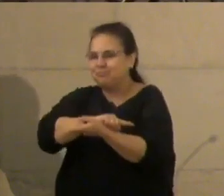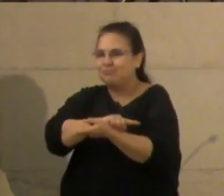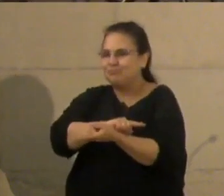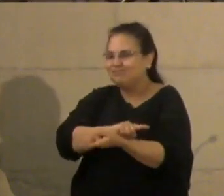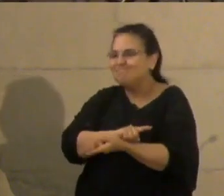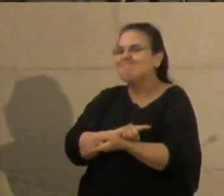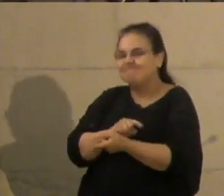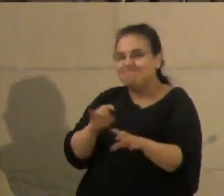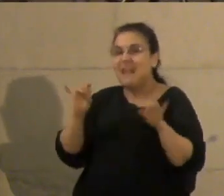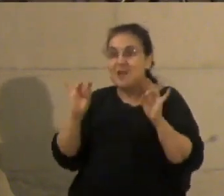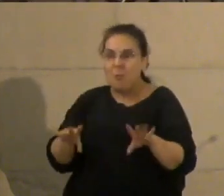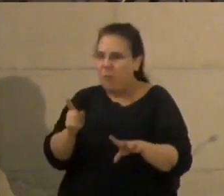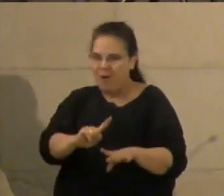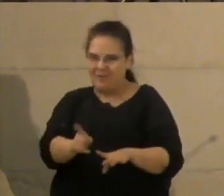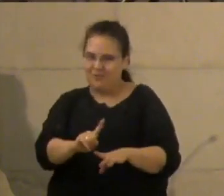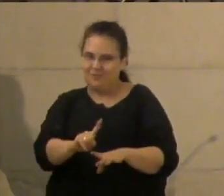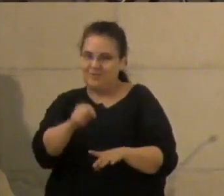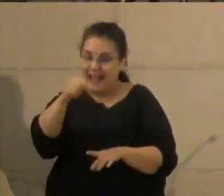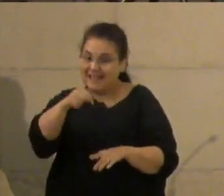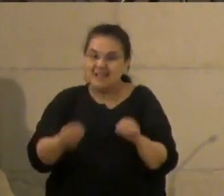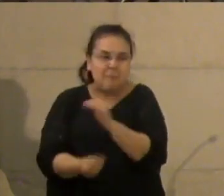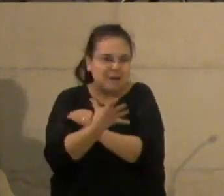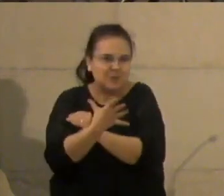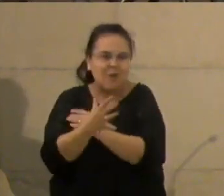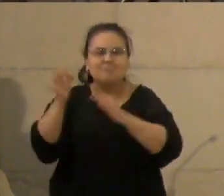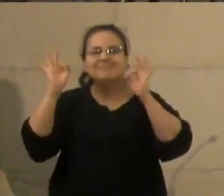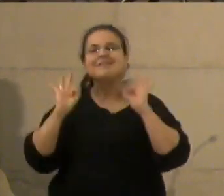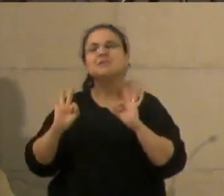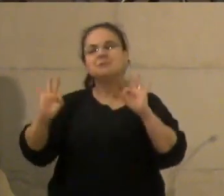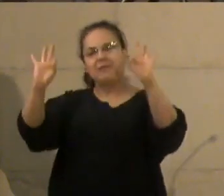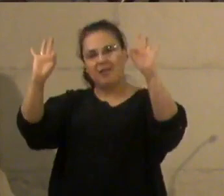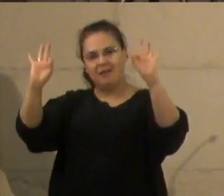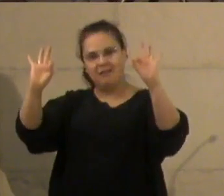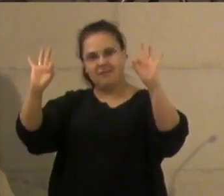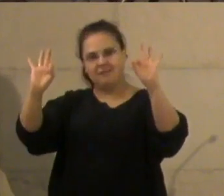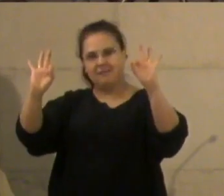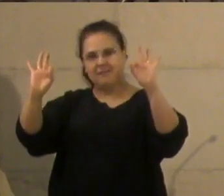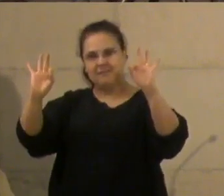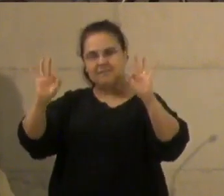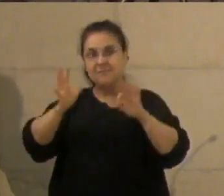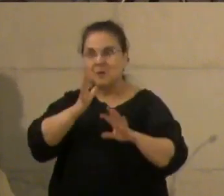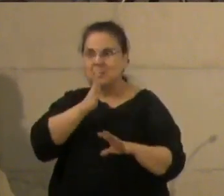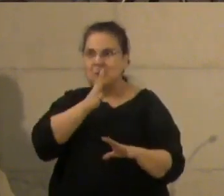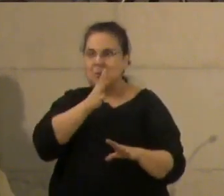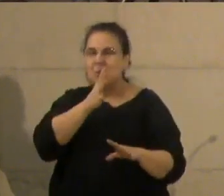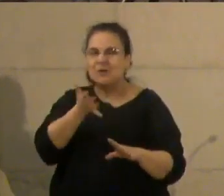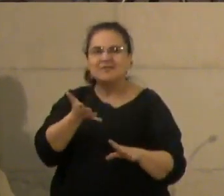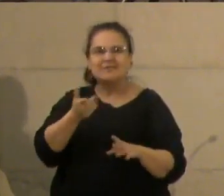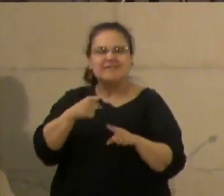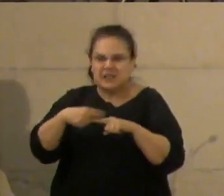No vamos a salir igual porque esta Pascua es especial y porque vamos a salir juntos